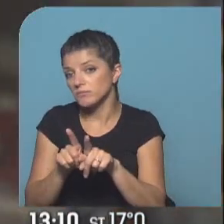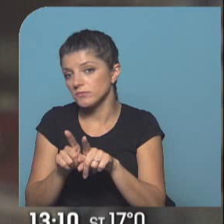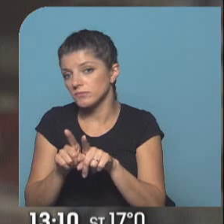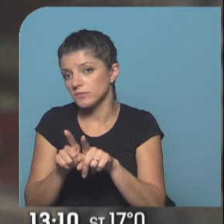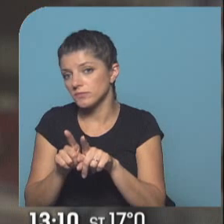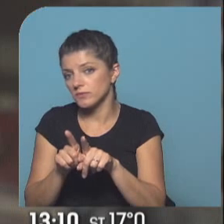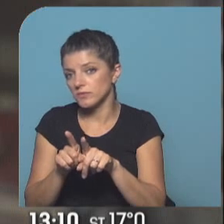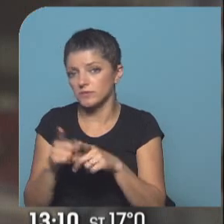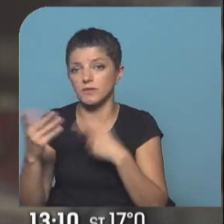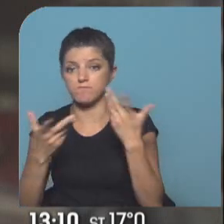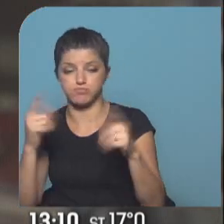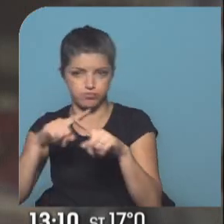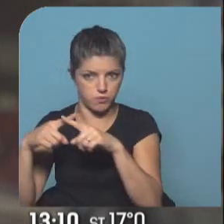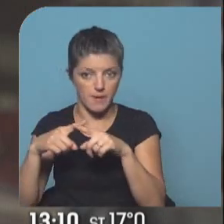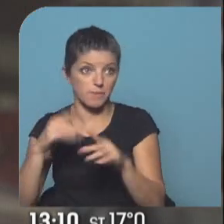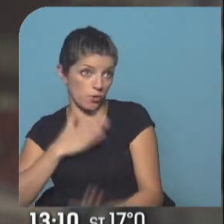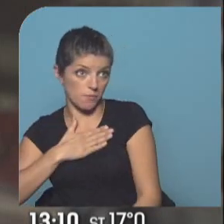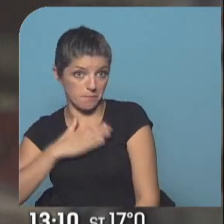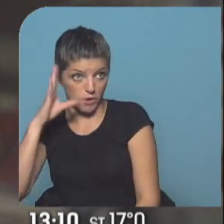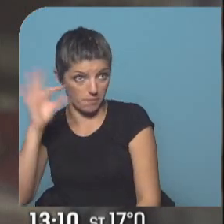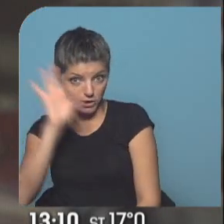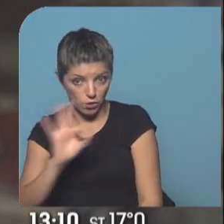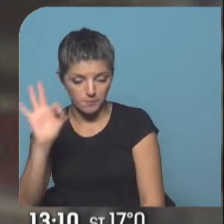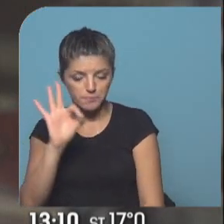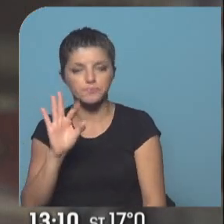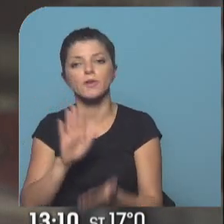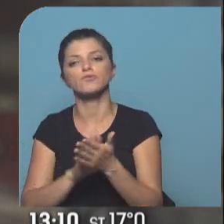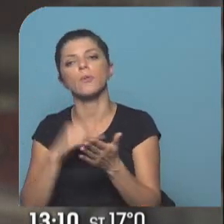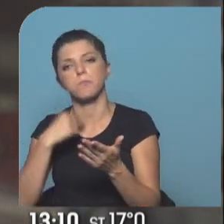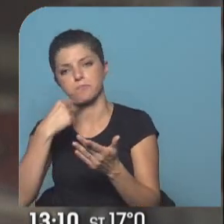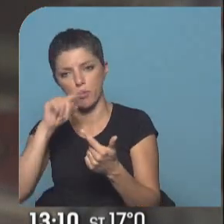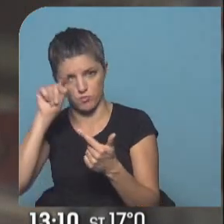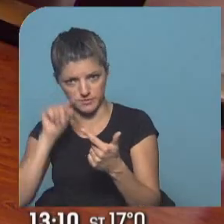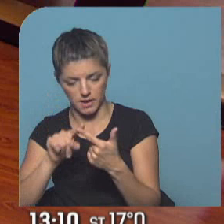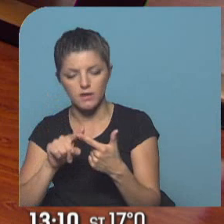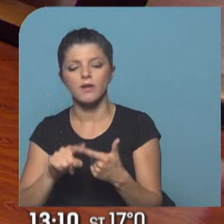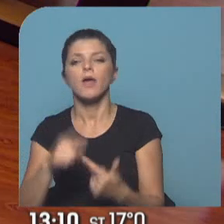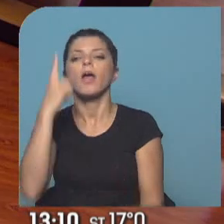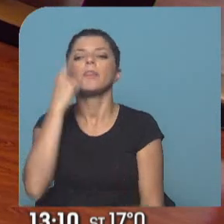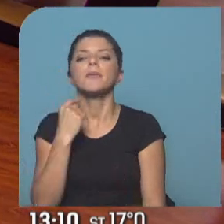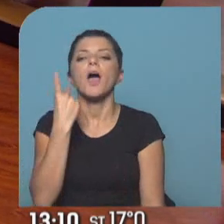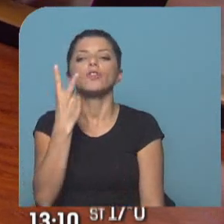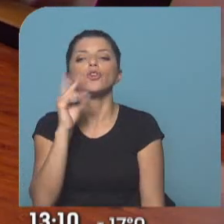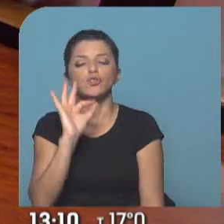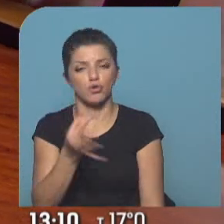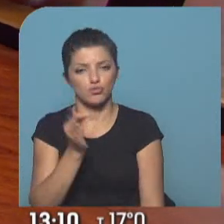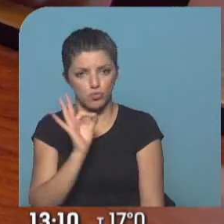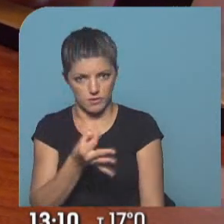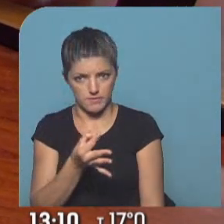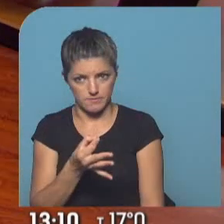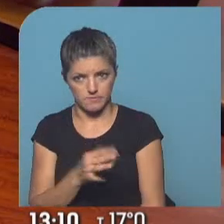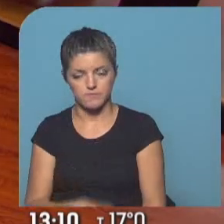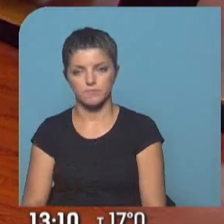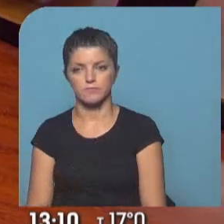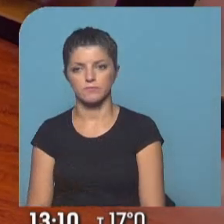los otros factores. Pero eso es una opinión. En cuanto a la pregunta del 2 de octubre que usted menciona, me gustaría saber cuál es el